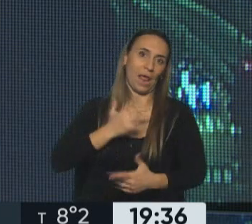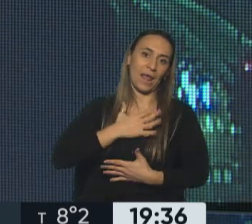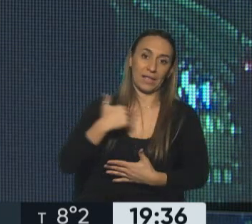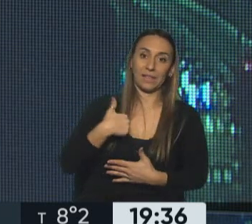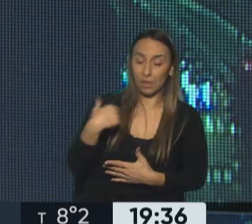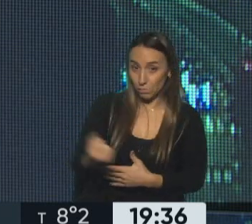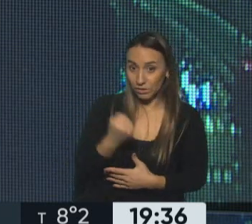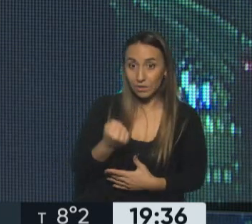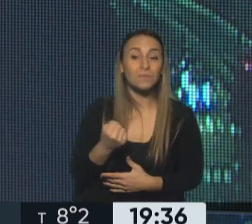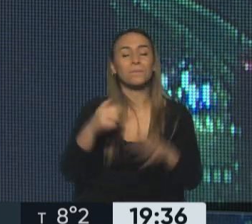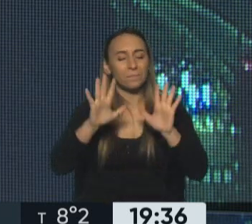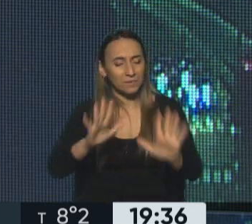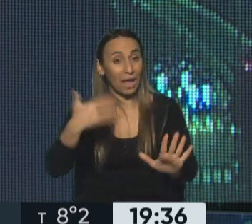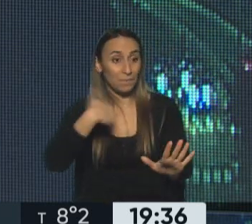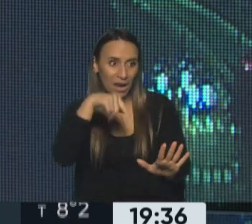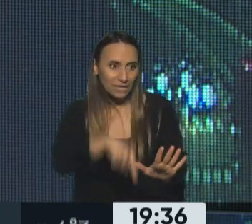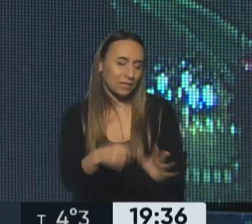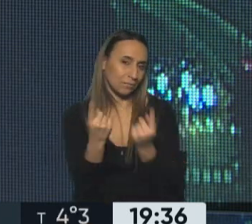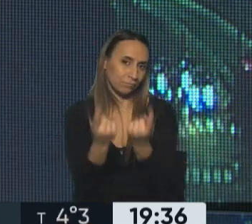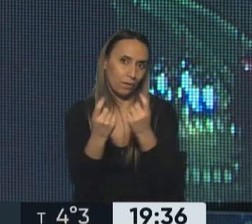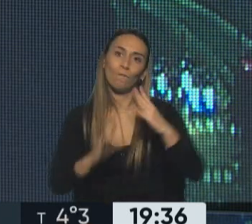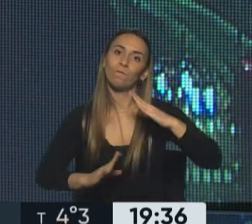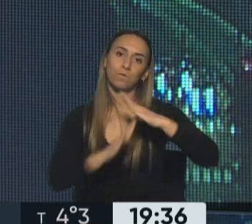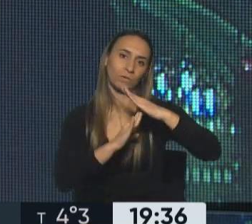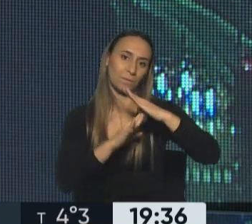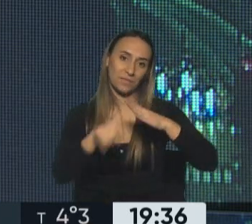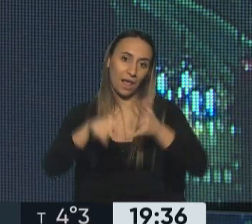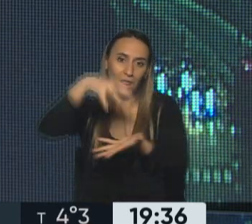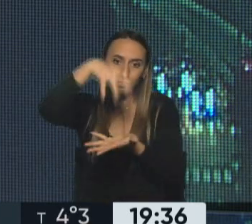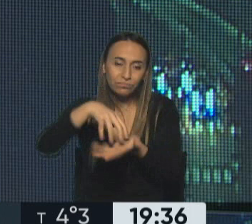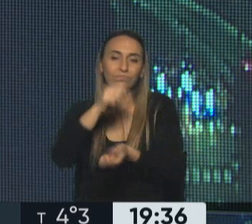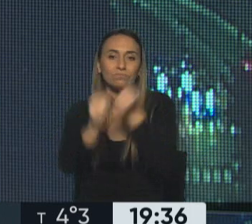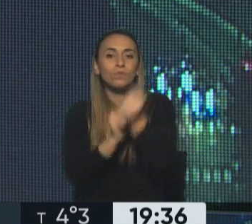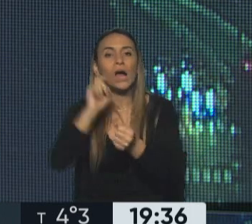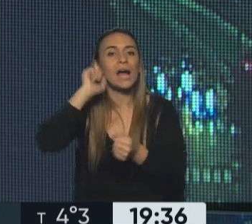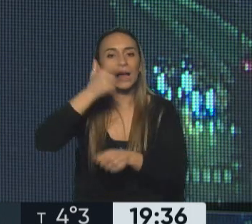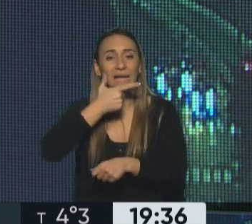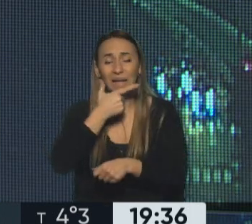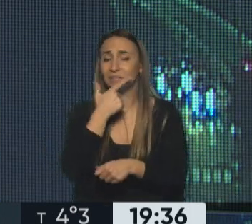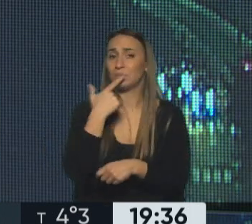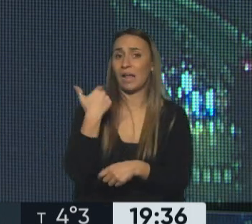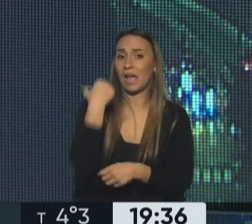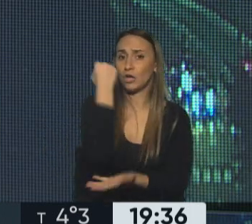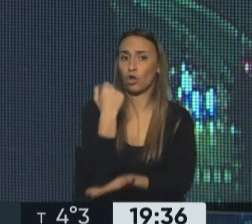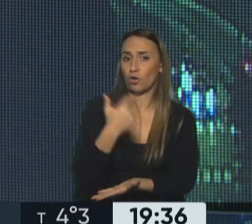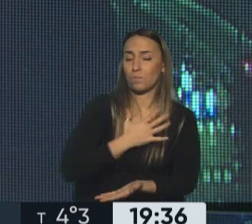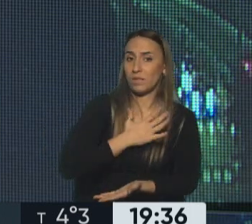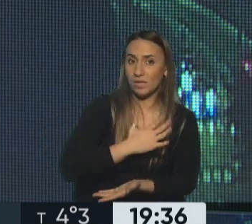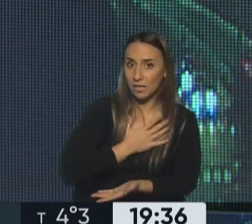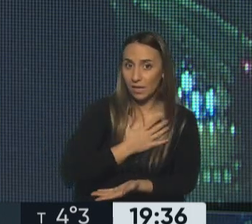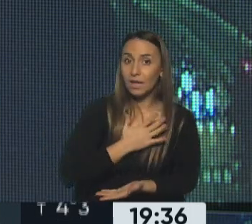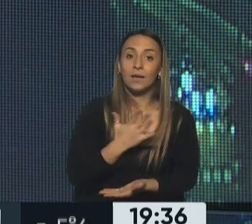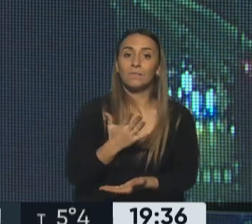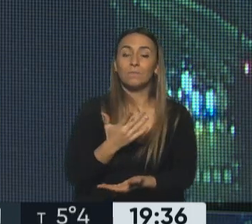Para Argentina es una obra fundamental, digamos, ¿no? Sí, para todos los argentinos, para nuestra economía, porque yo te decía antes que